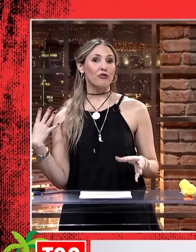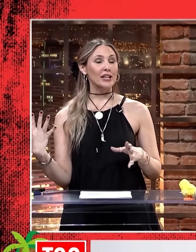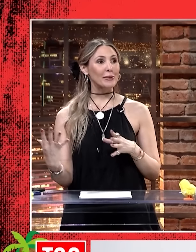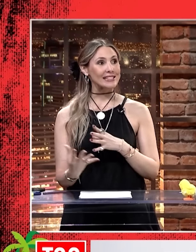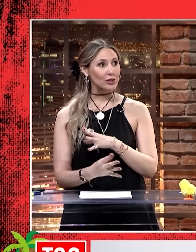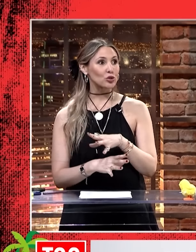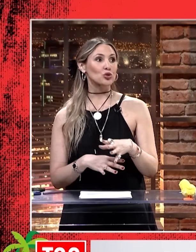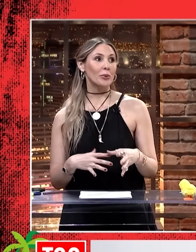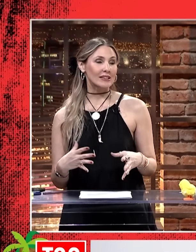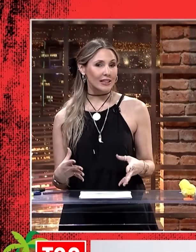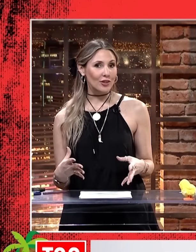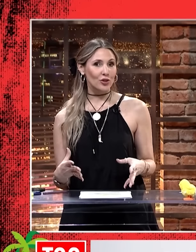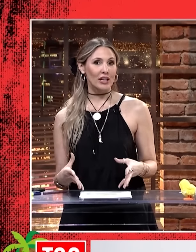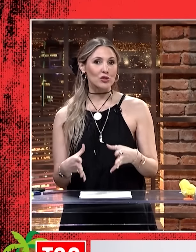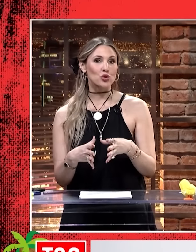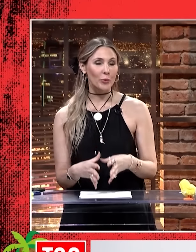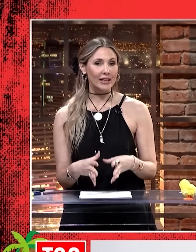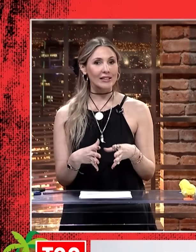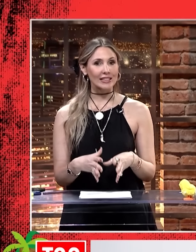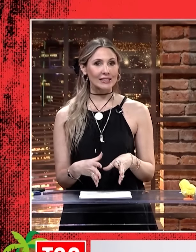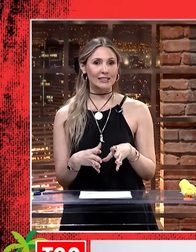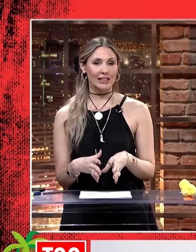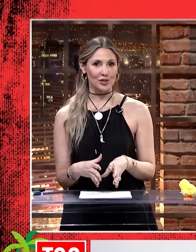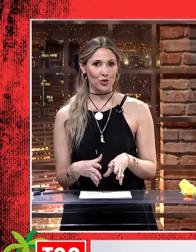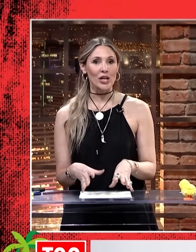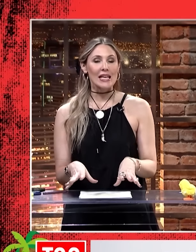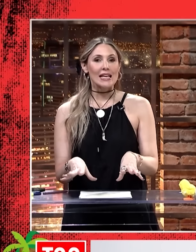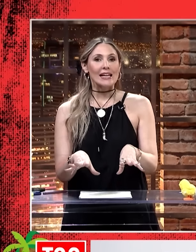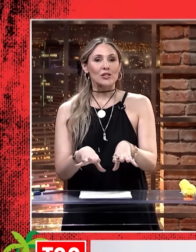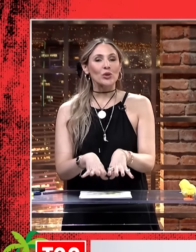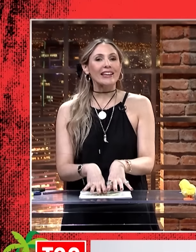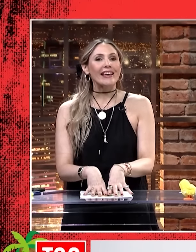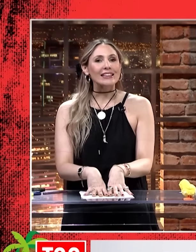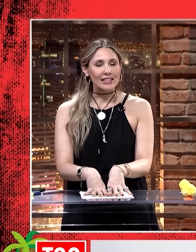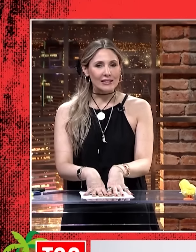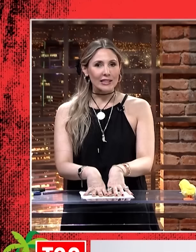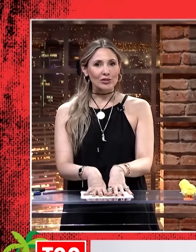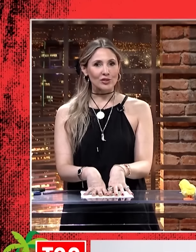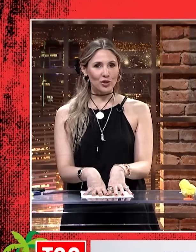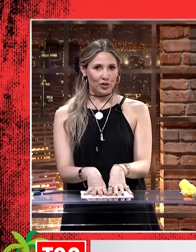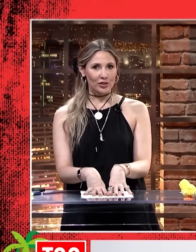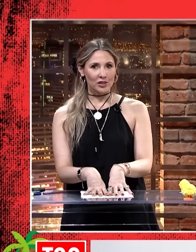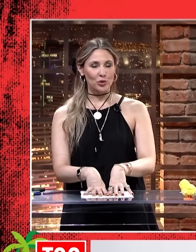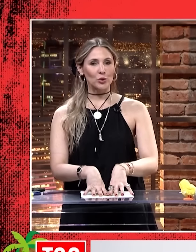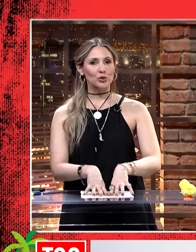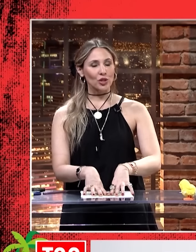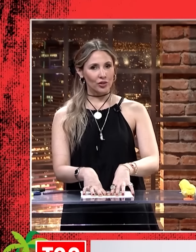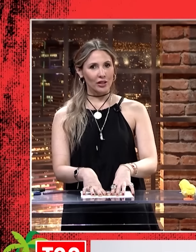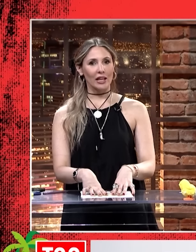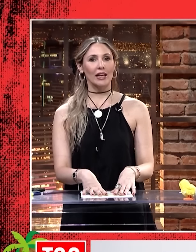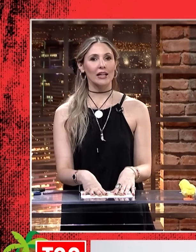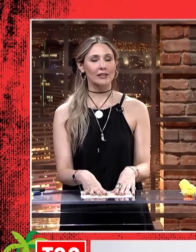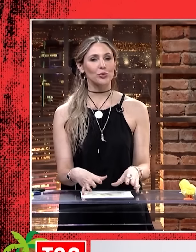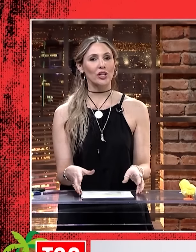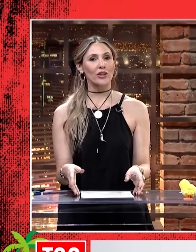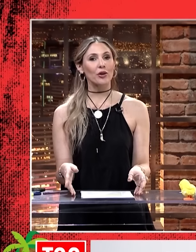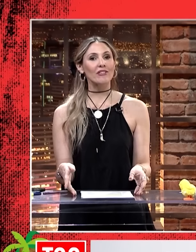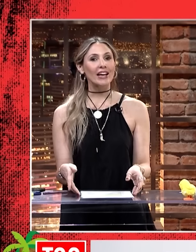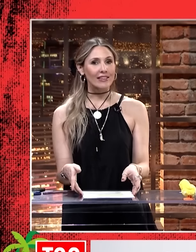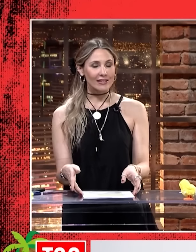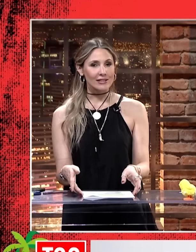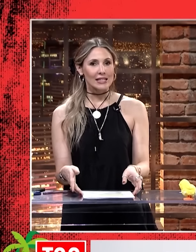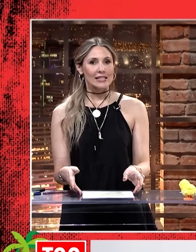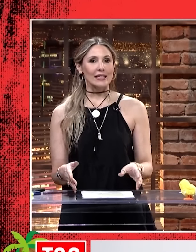lo que fuera a pasar con su partido era claro. Súper relevante en este caso. Resulta que antes de la votación, en su alocución, el diputado